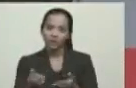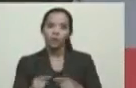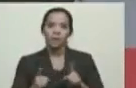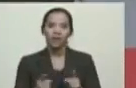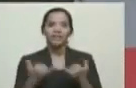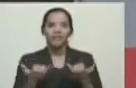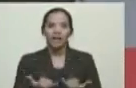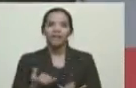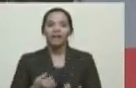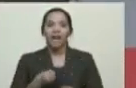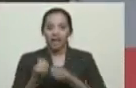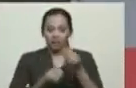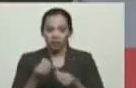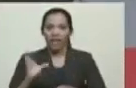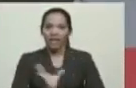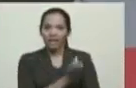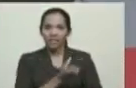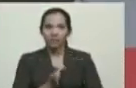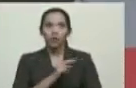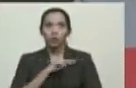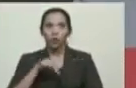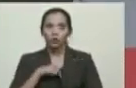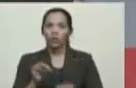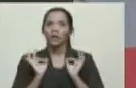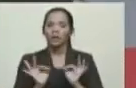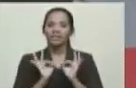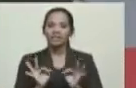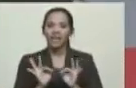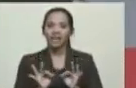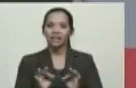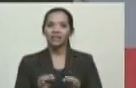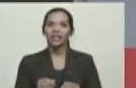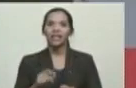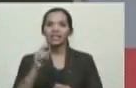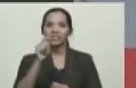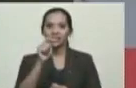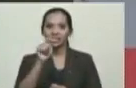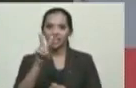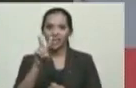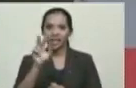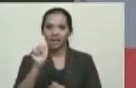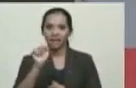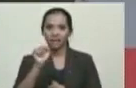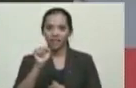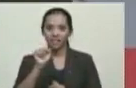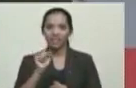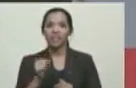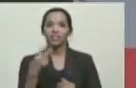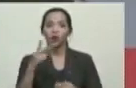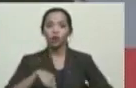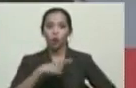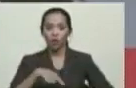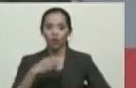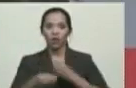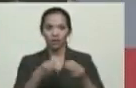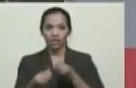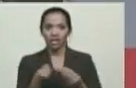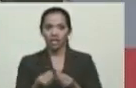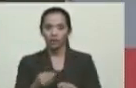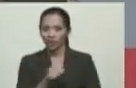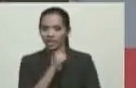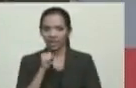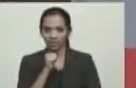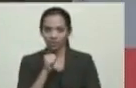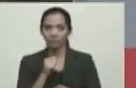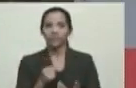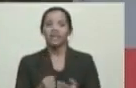mandado una canción. De hecho, nosotros hicimos un especial en TV de 2 horas sobre lo que hizo Roger Waters. Y él inclusive habló con Peter